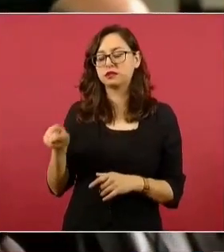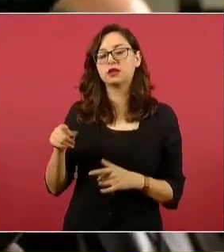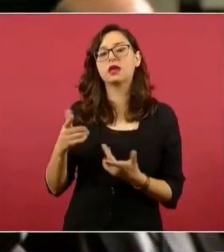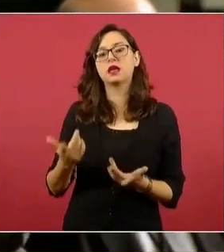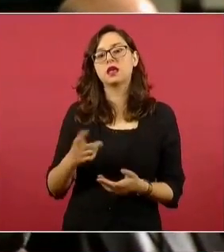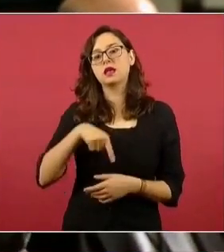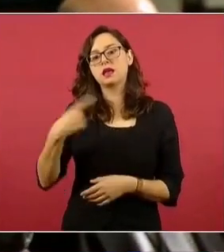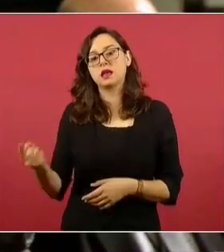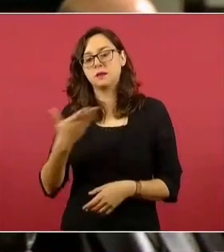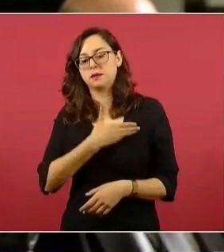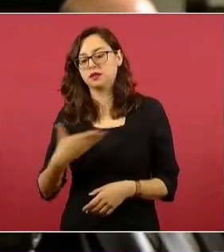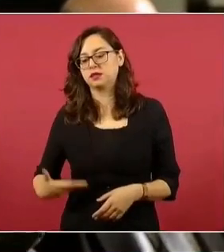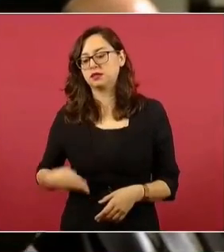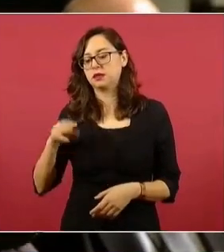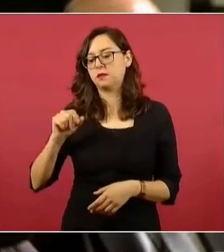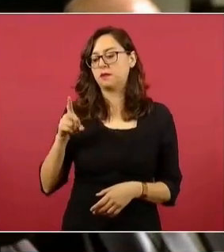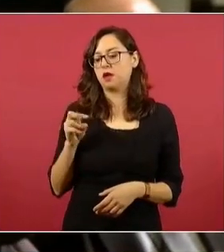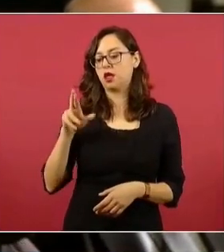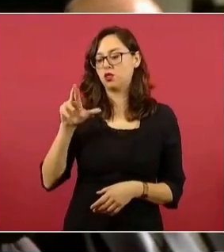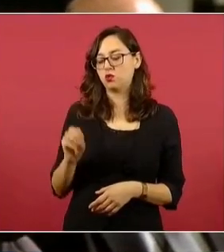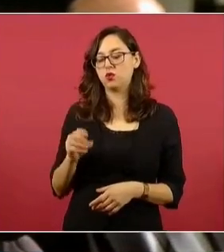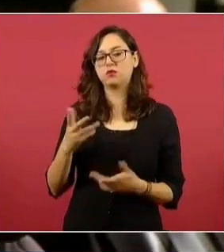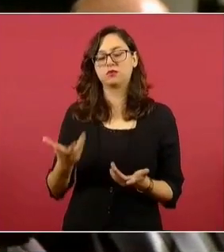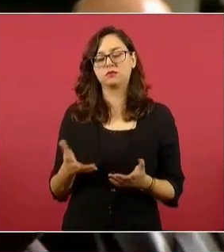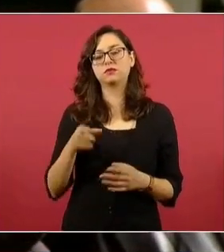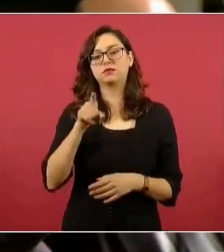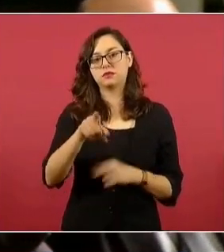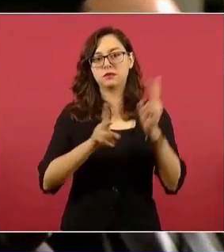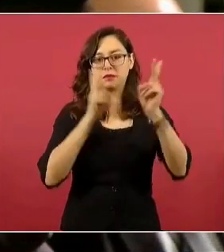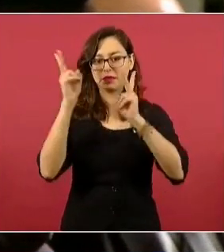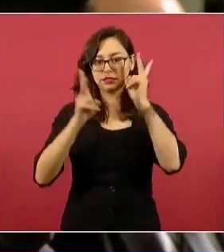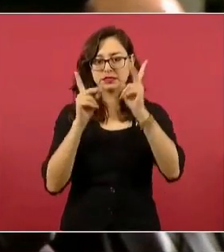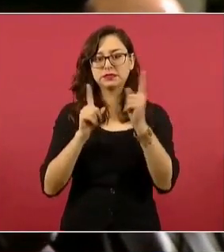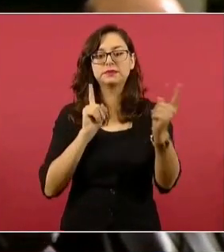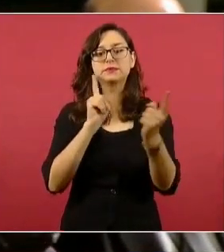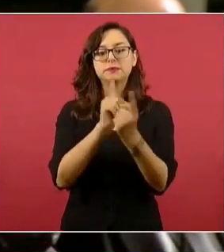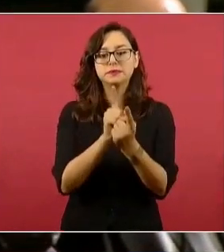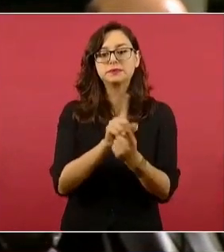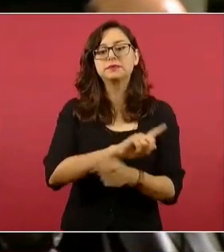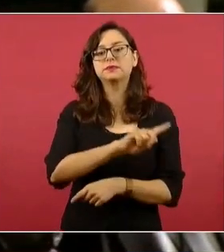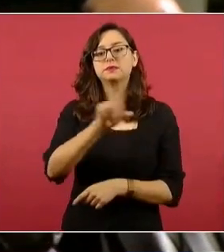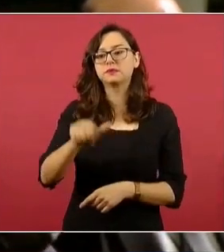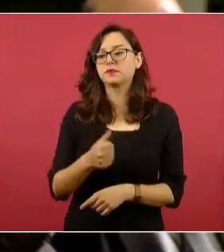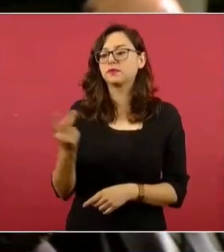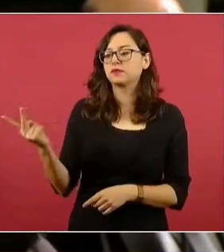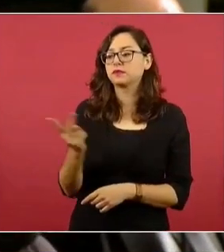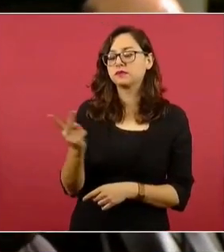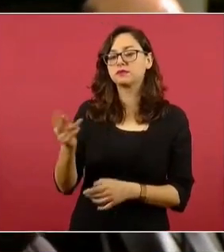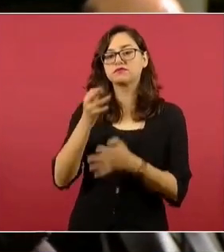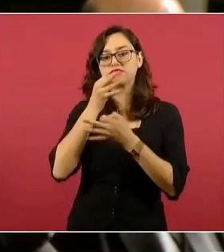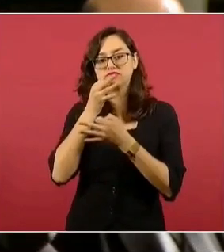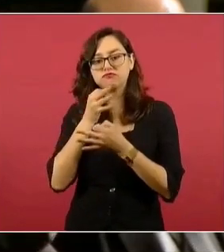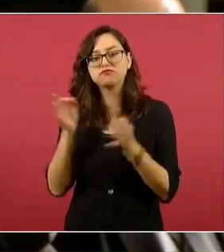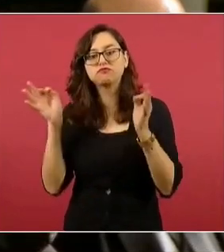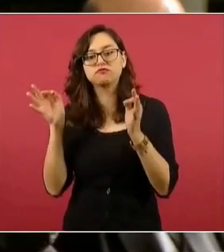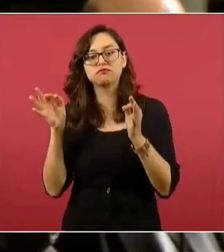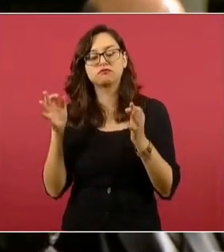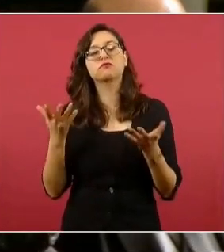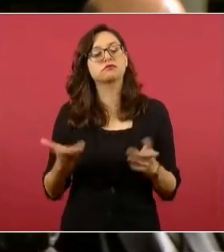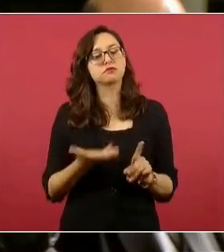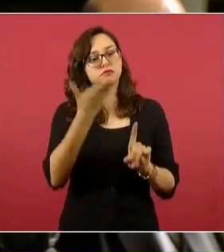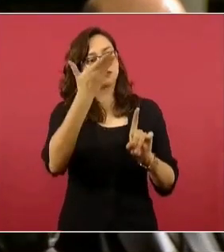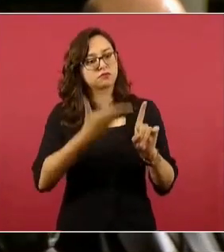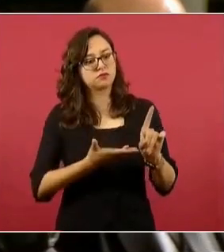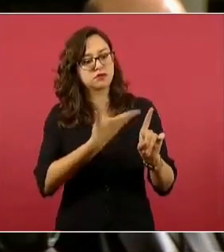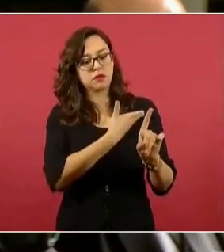Maduro hicieron unas declaraciones en las que coinciden, porque ambos piensan que usted no solo representa a México,